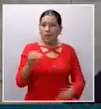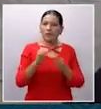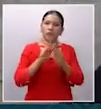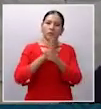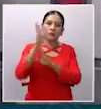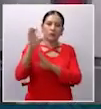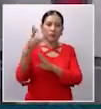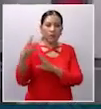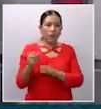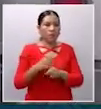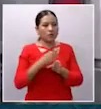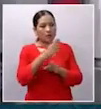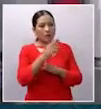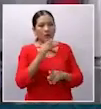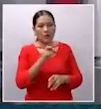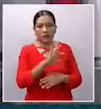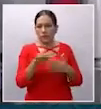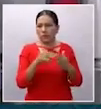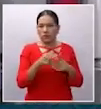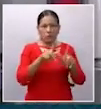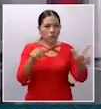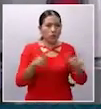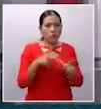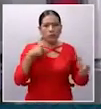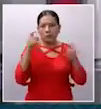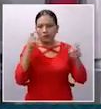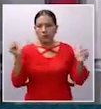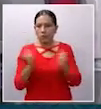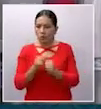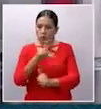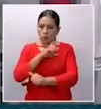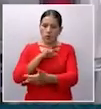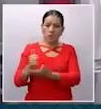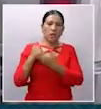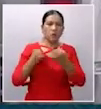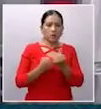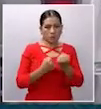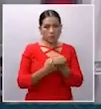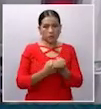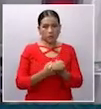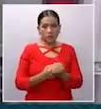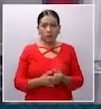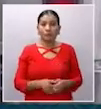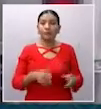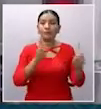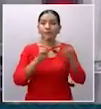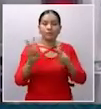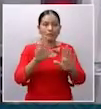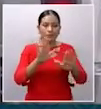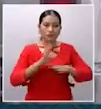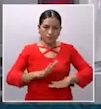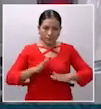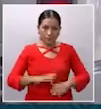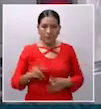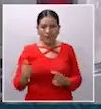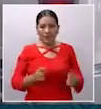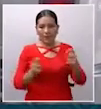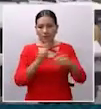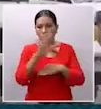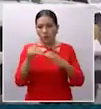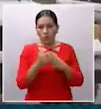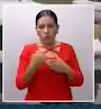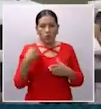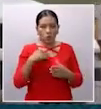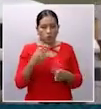a Entre Ríos, entonces hacer los controles respectivos juntamente con nuestra Policía Nacional que nos están colaborando, ¿no? Que se quede tranquila la población, el autotransporte, que como Agencia